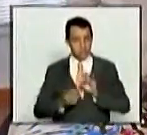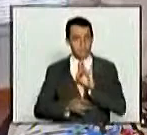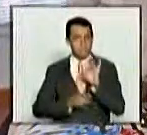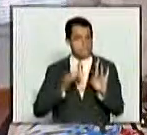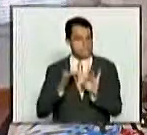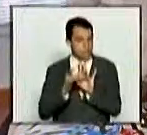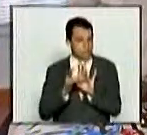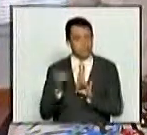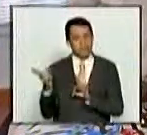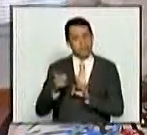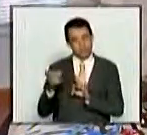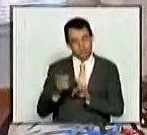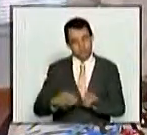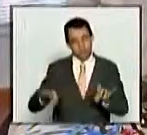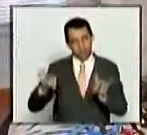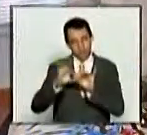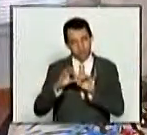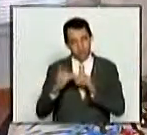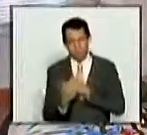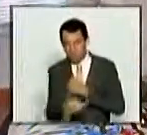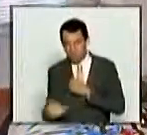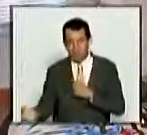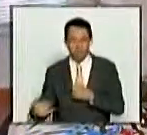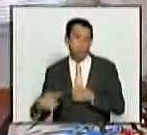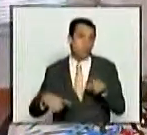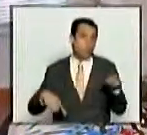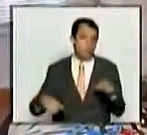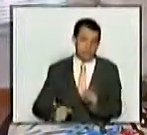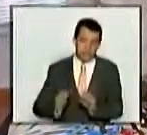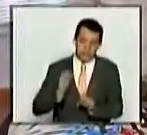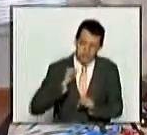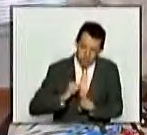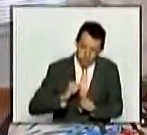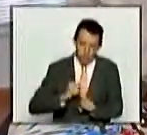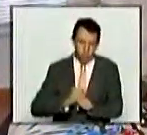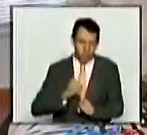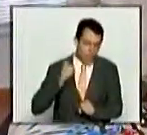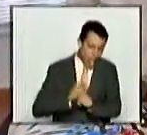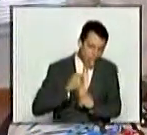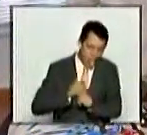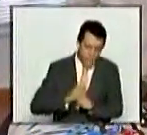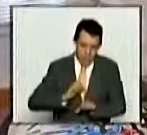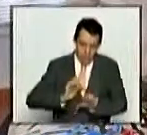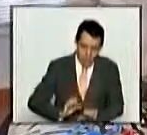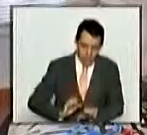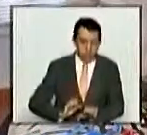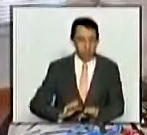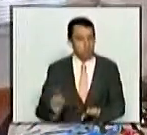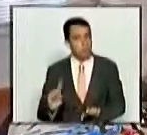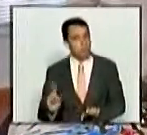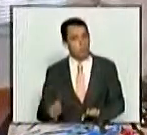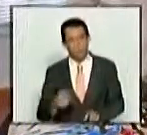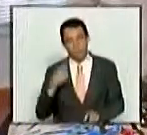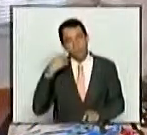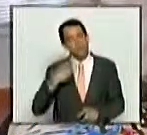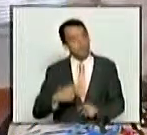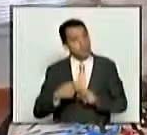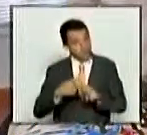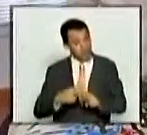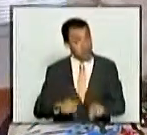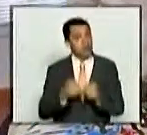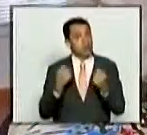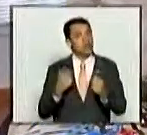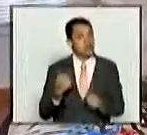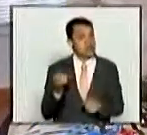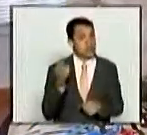que la columna necesita. No es hacer y hacer fuerza, hacer presión hasta que la columna traquea o traquea, ¿sí? La columna